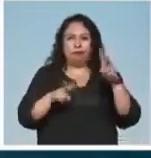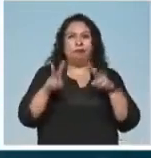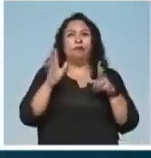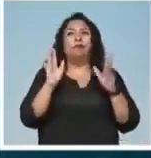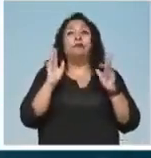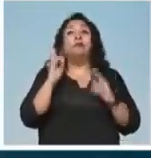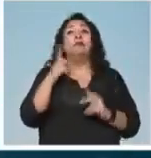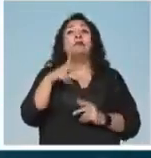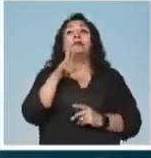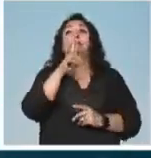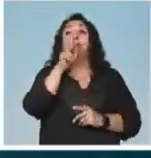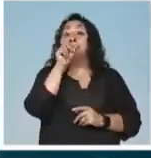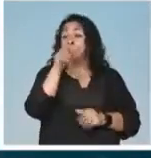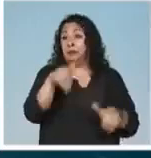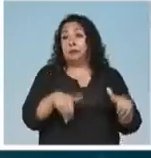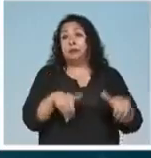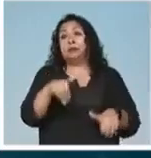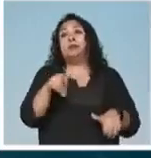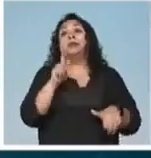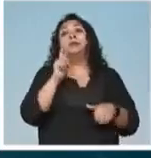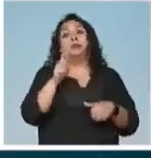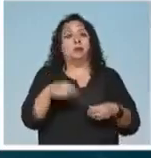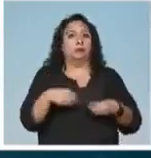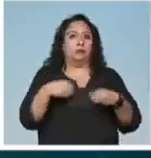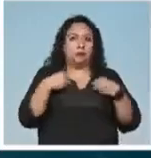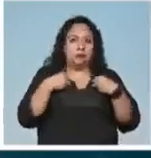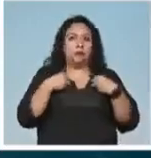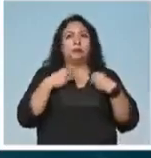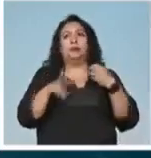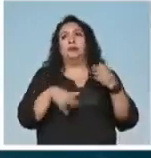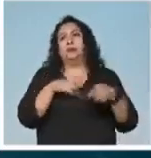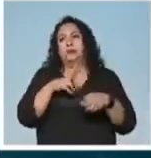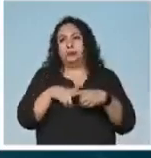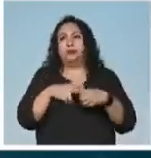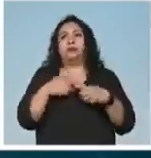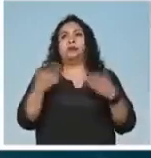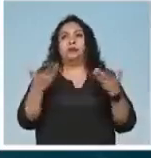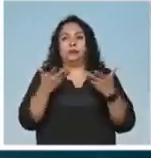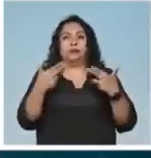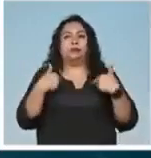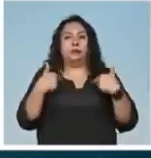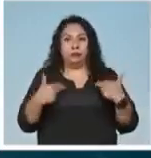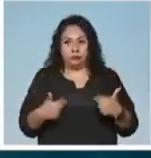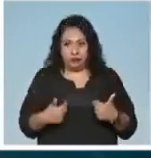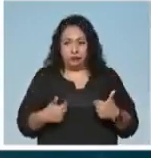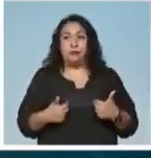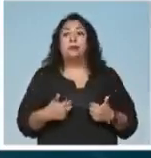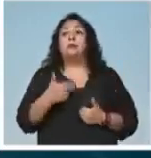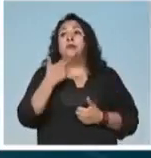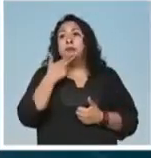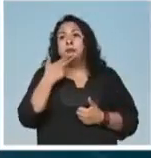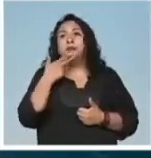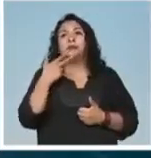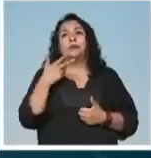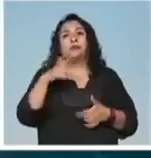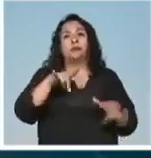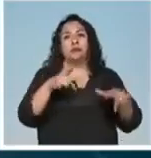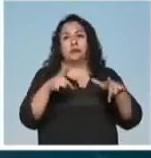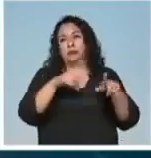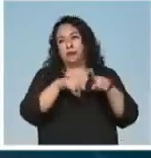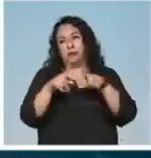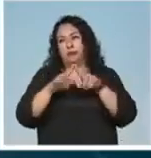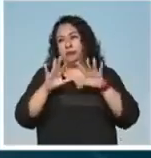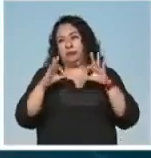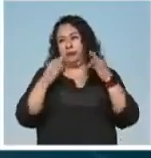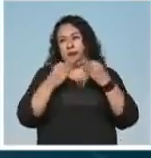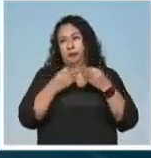imágenes, pero lo mejor del teatro, que es un espectáculo vivo, orgánico, hecha con humanos. Utilizamos títeres de